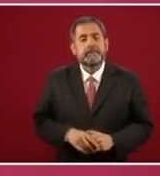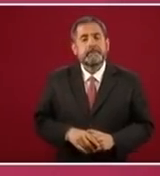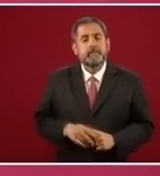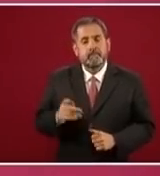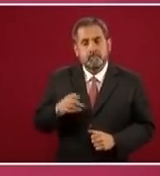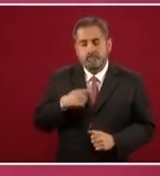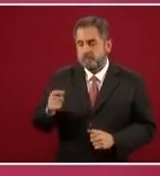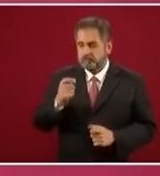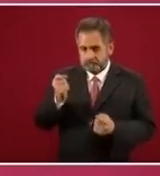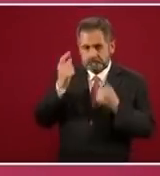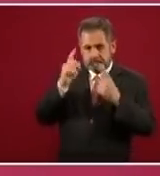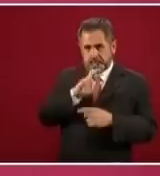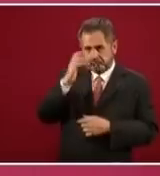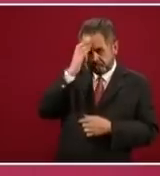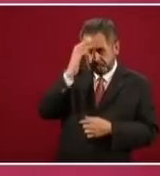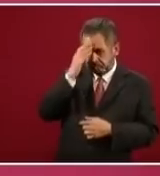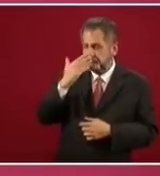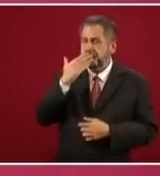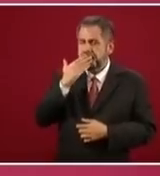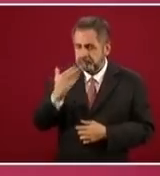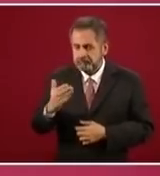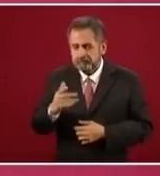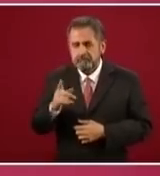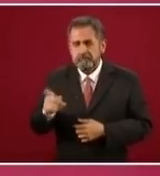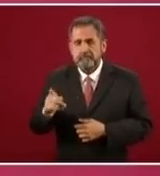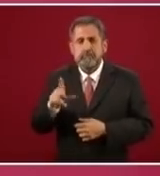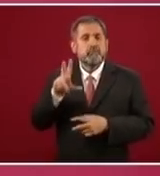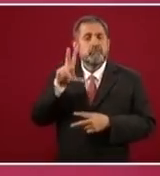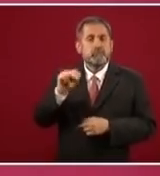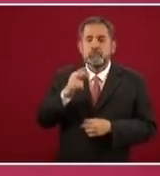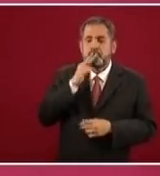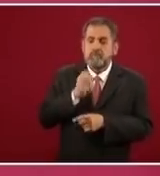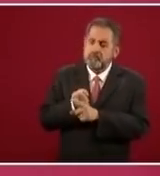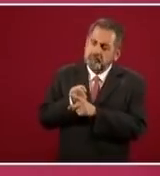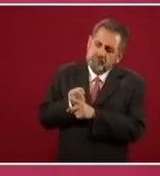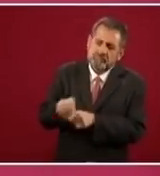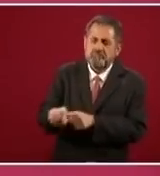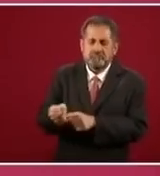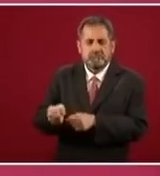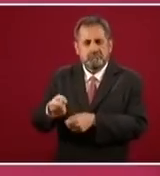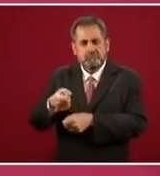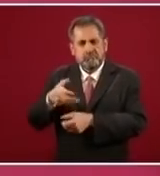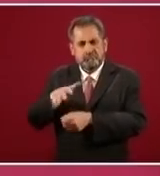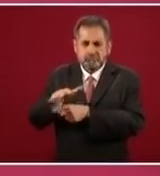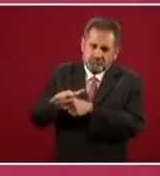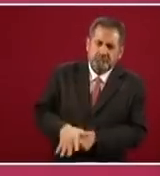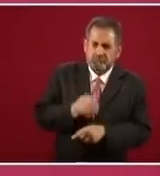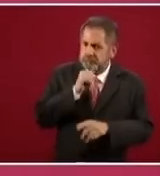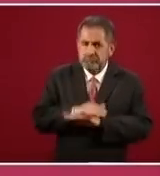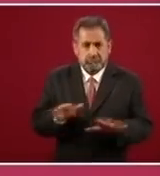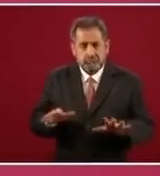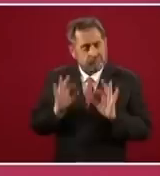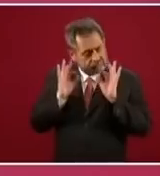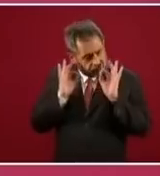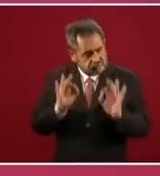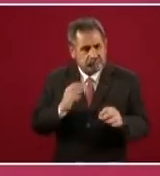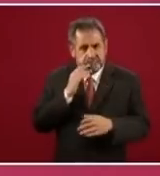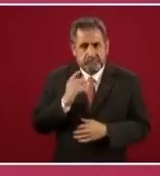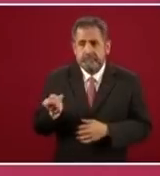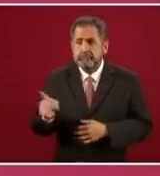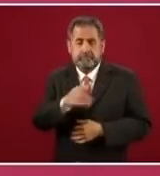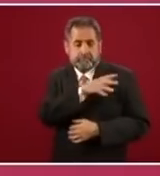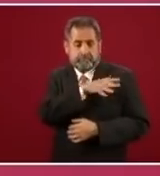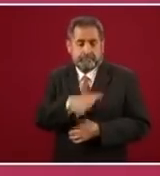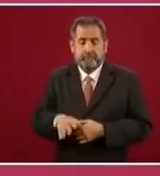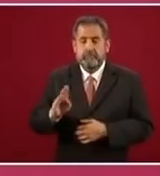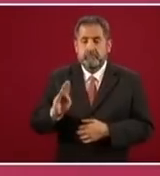mi reconocimiento por no utilizar la fuerza. Le dije, general Bucio, que estaba